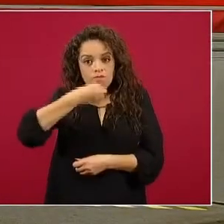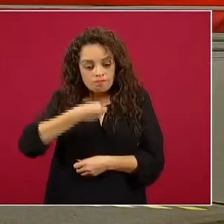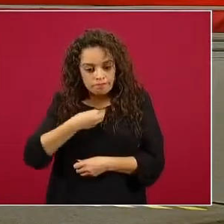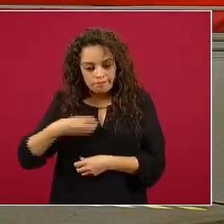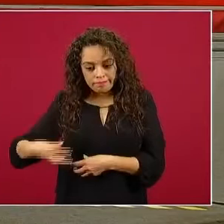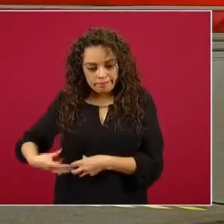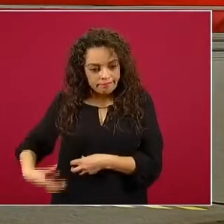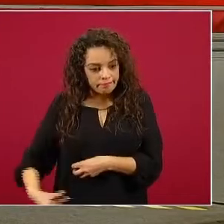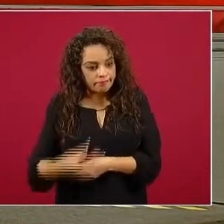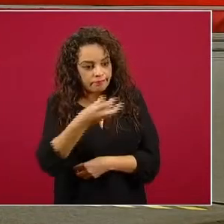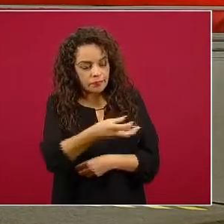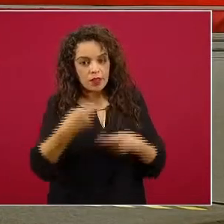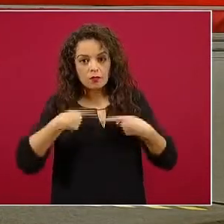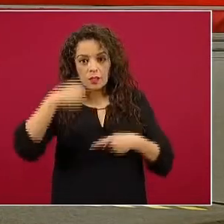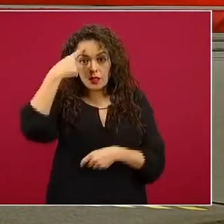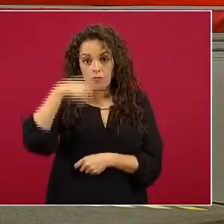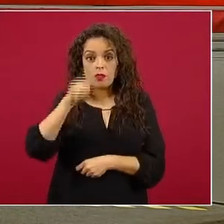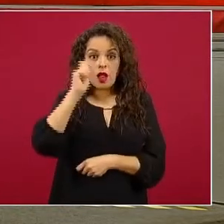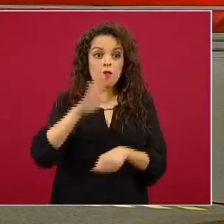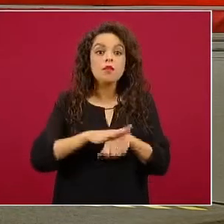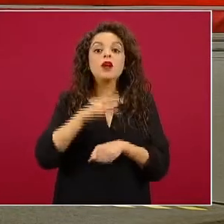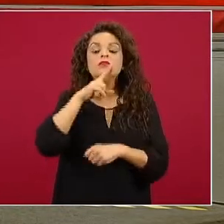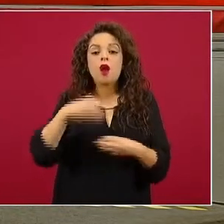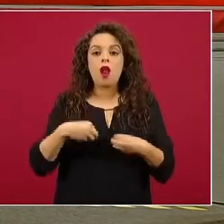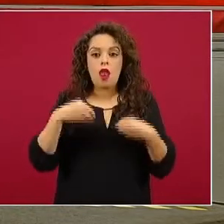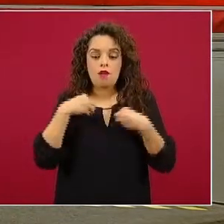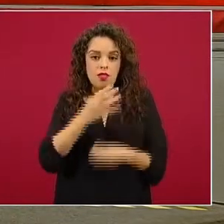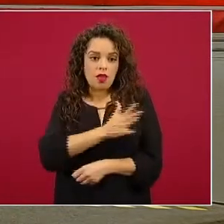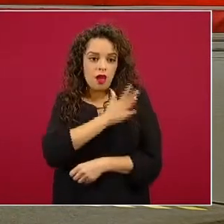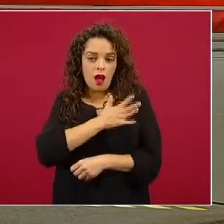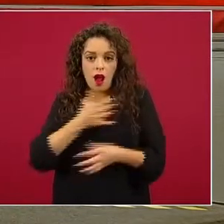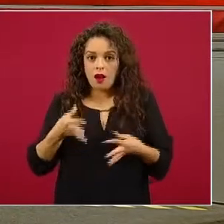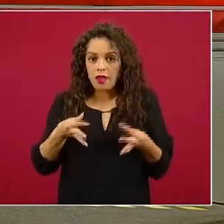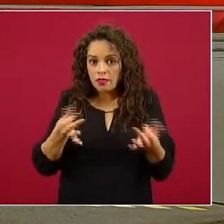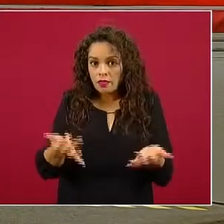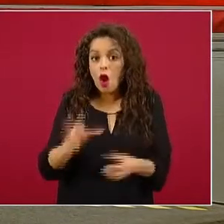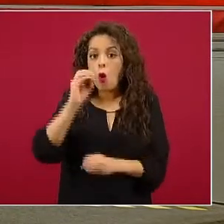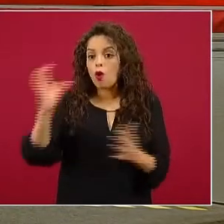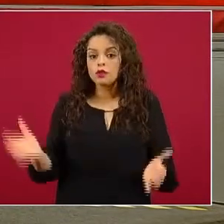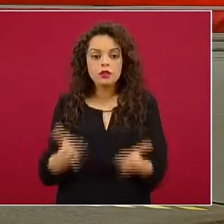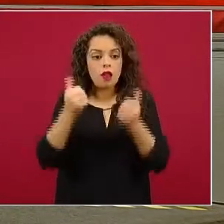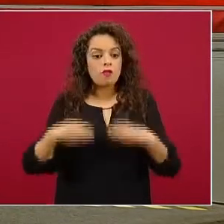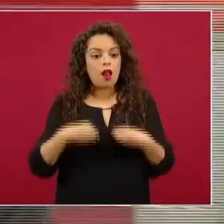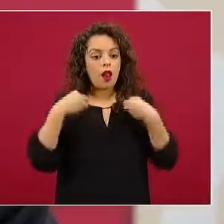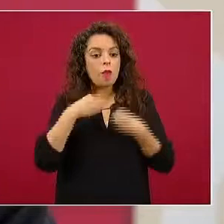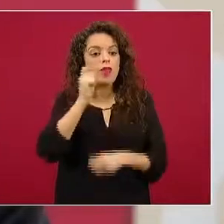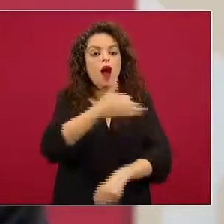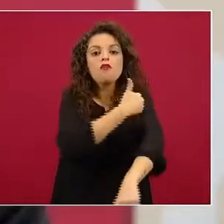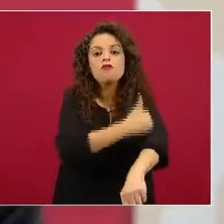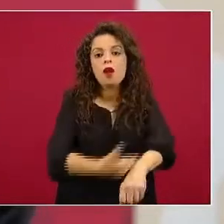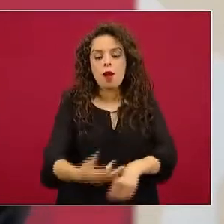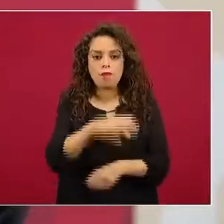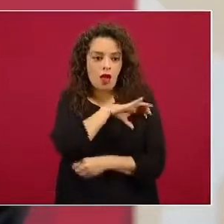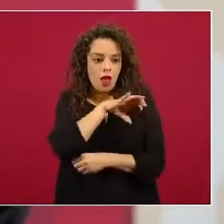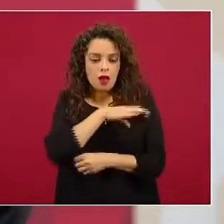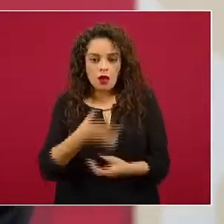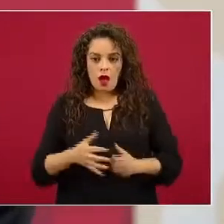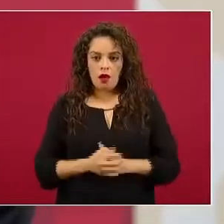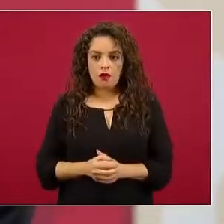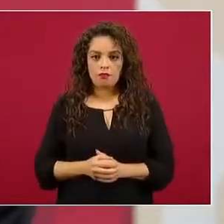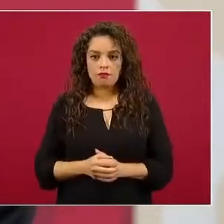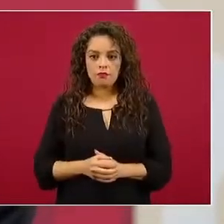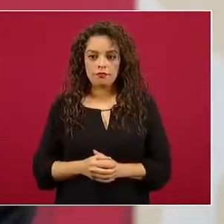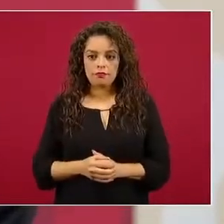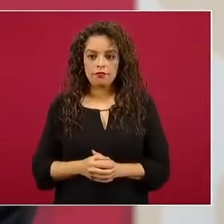salud, bienestar, mejorar la calidad de vida o salvarle la vida a un ser querido y que además se está sometiendo a